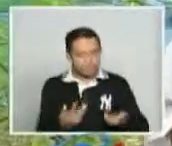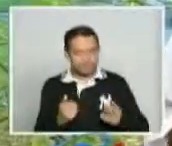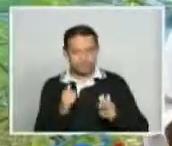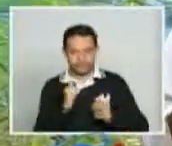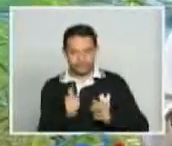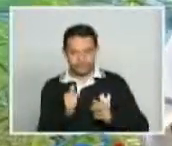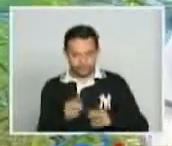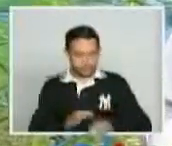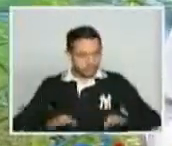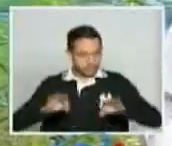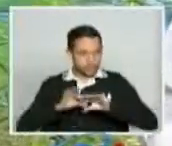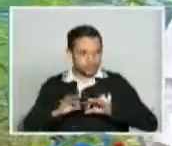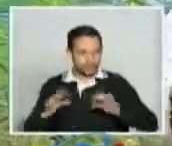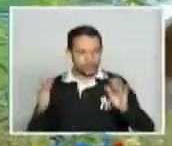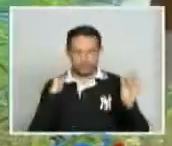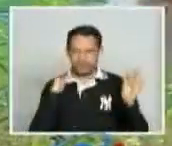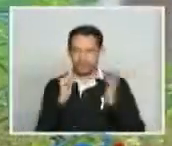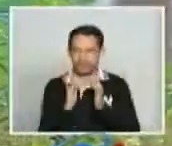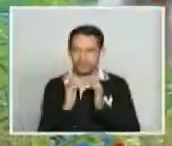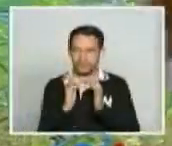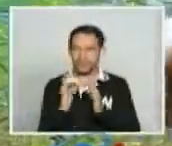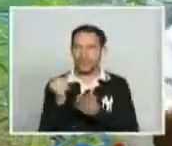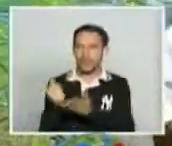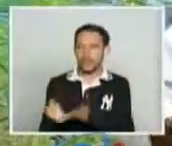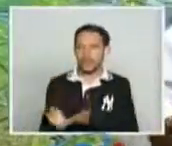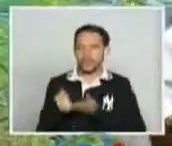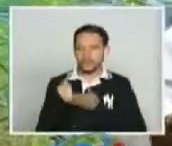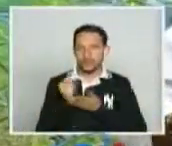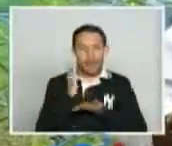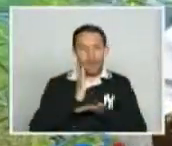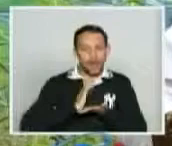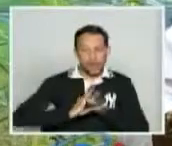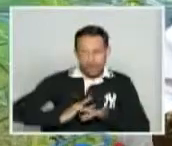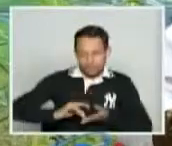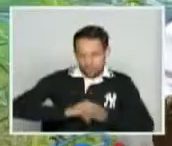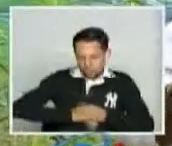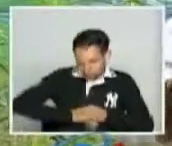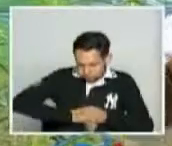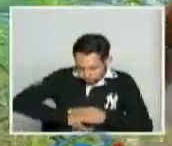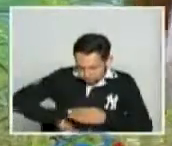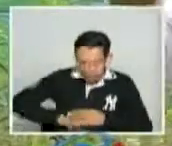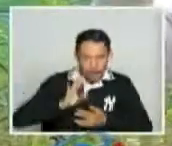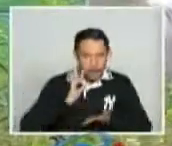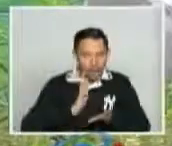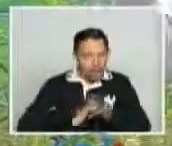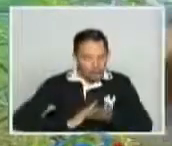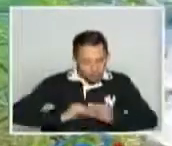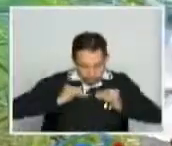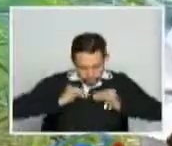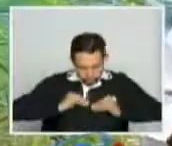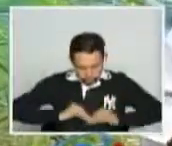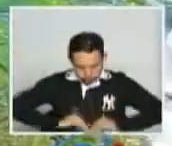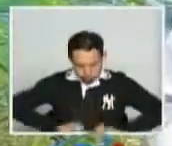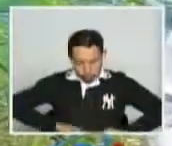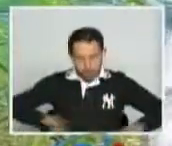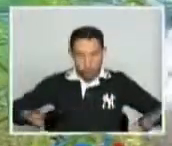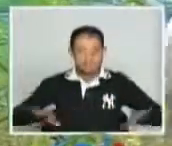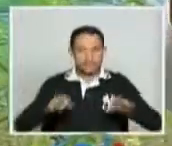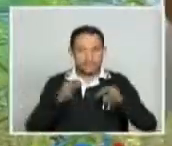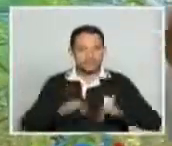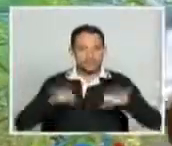el tratamiento a los pacientes les hago una desintoxicación. Ojalá el paciente no recibiera nada de medicamento,